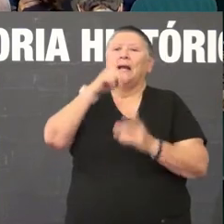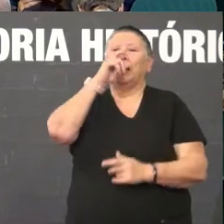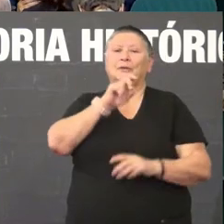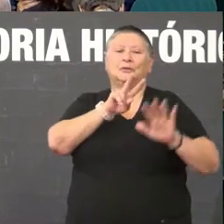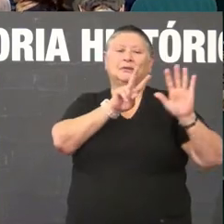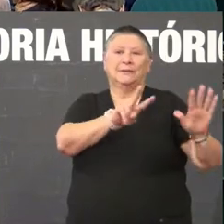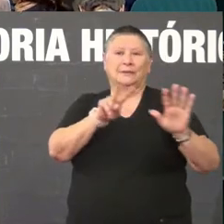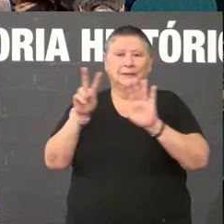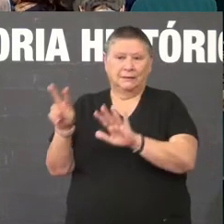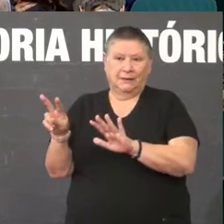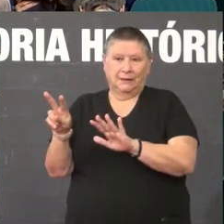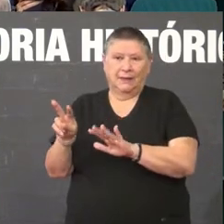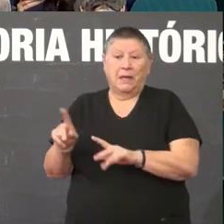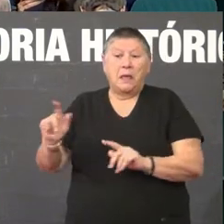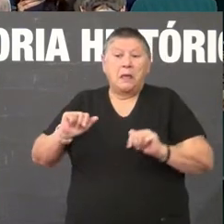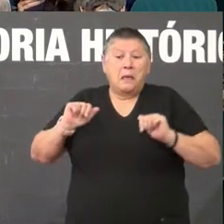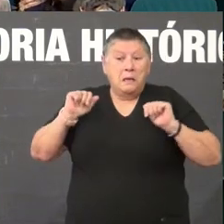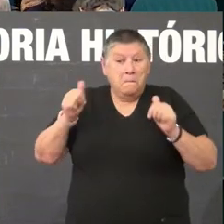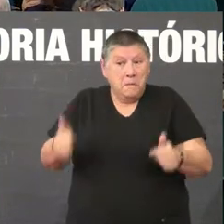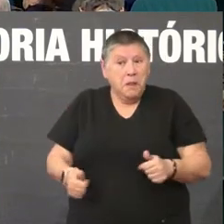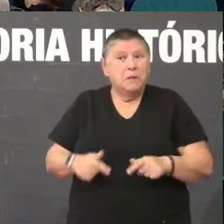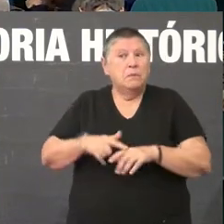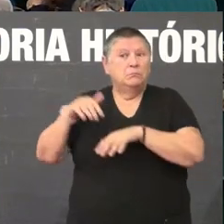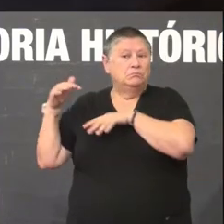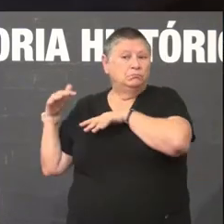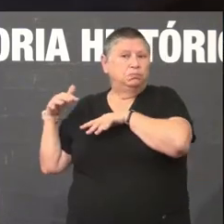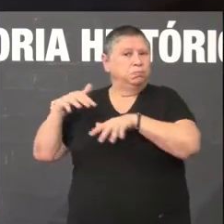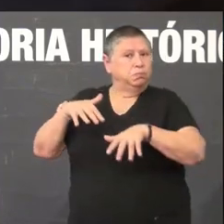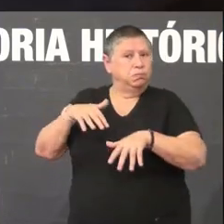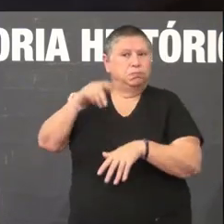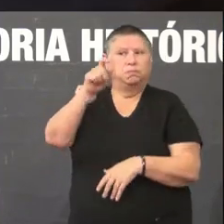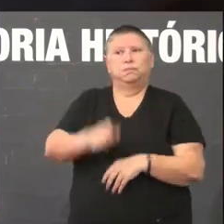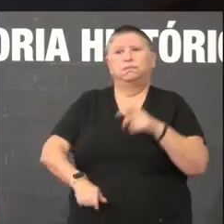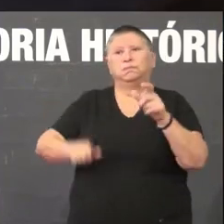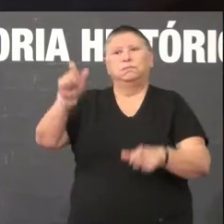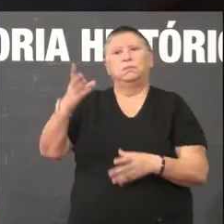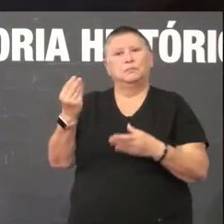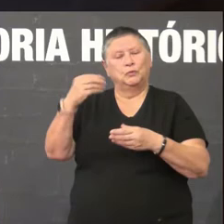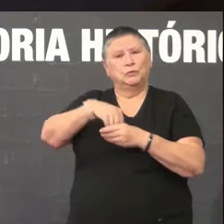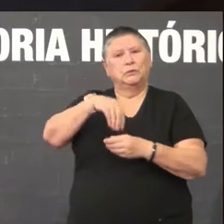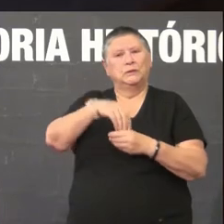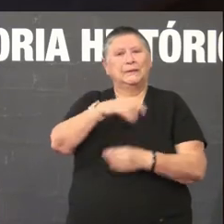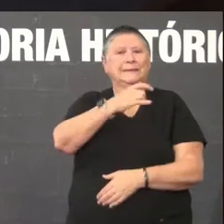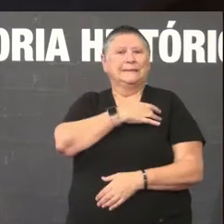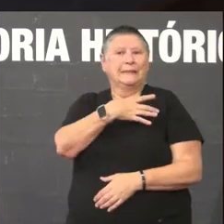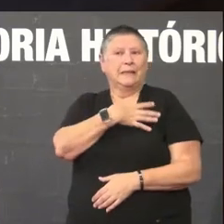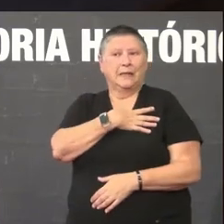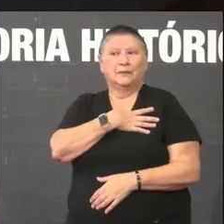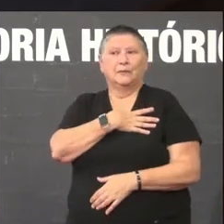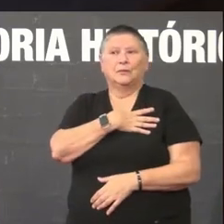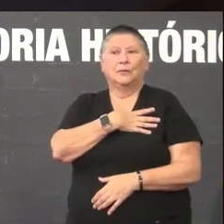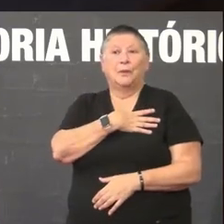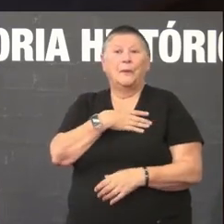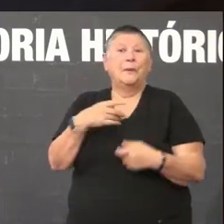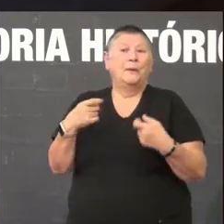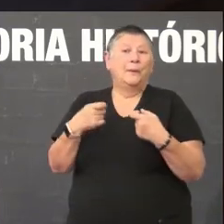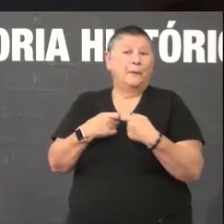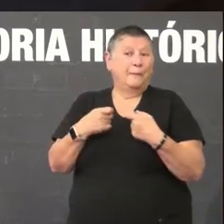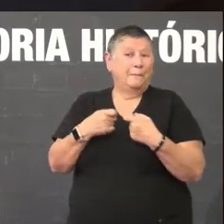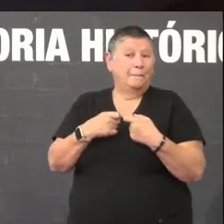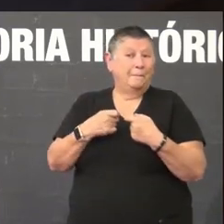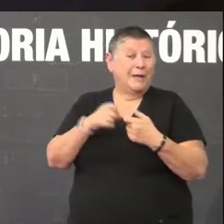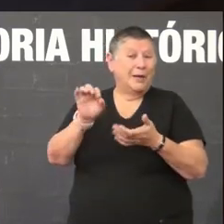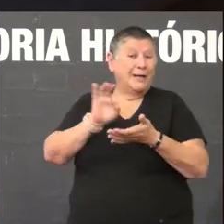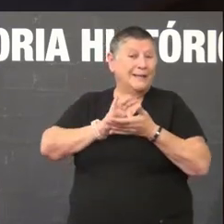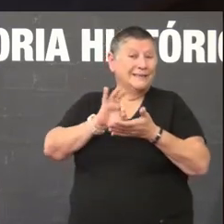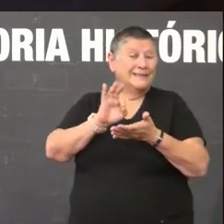1977 e en principio ten un aluvión de xente metida nos sindicatos, pero os servizos